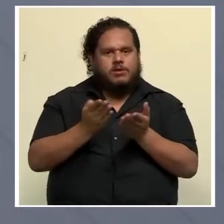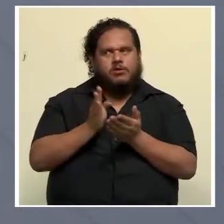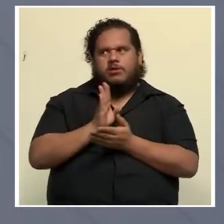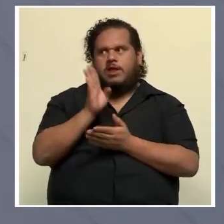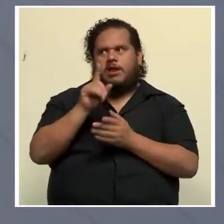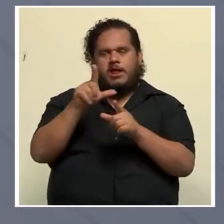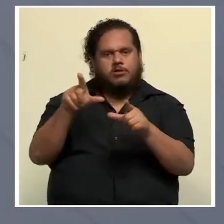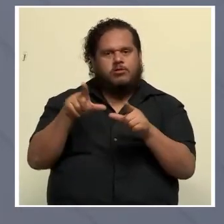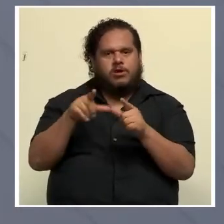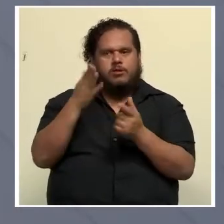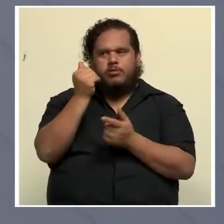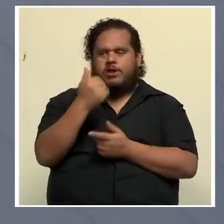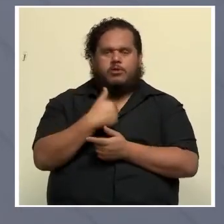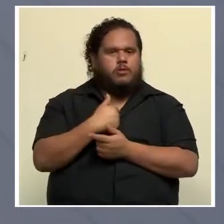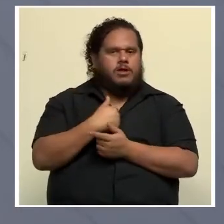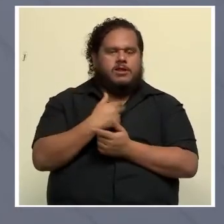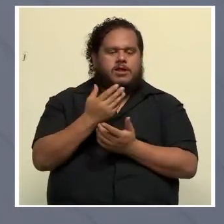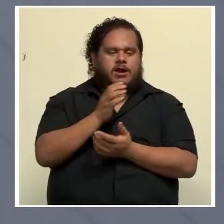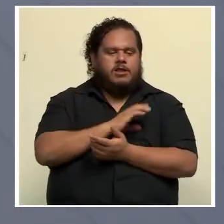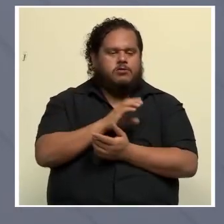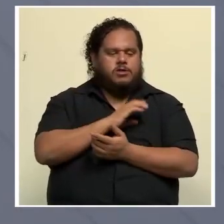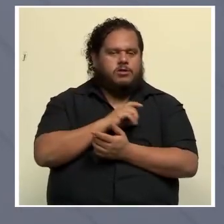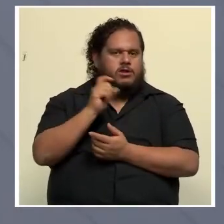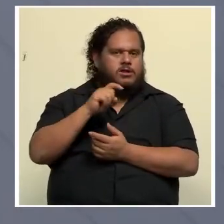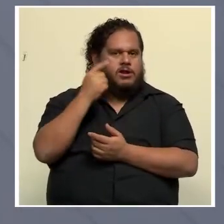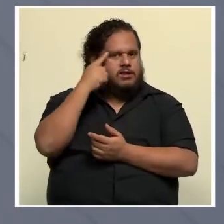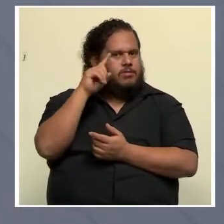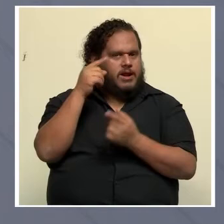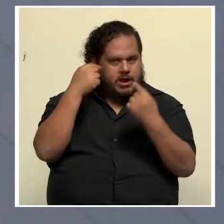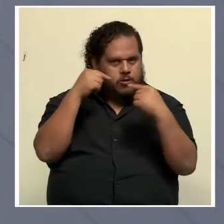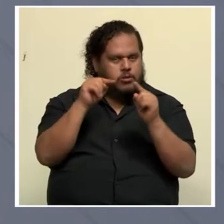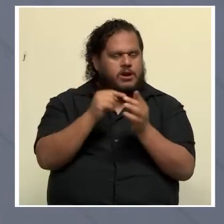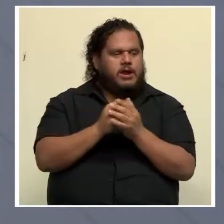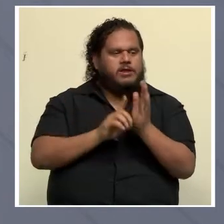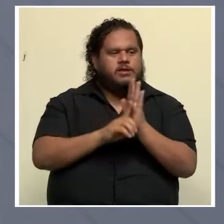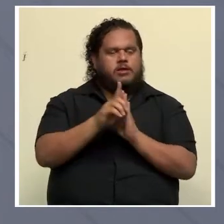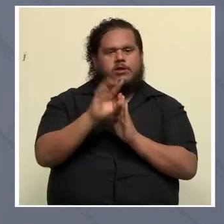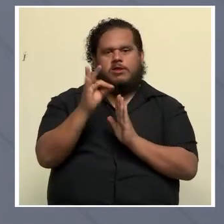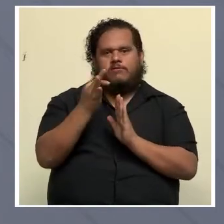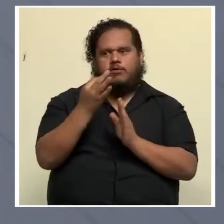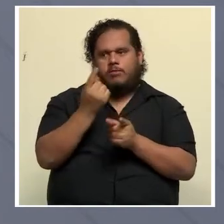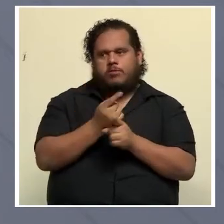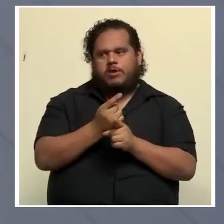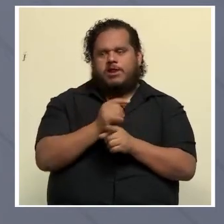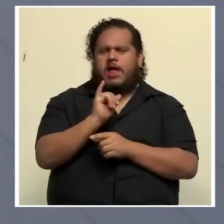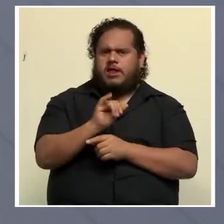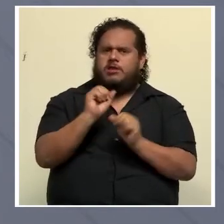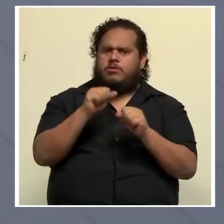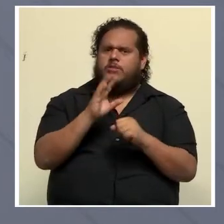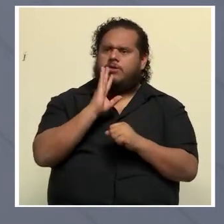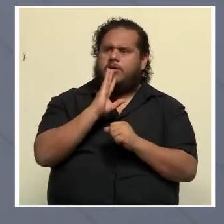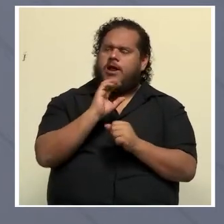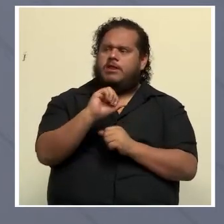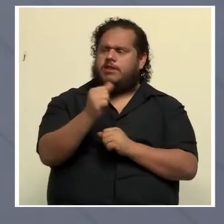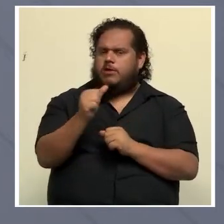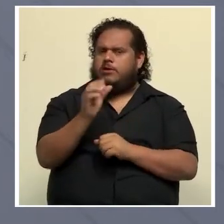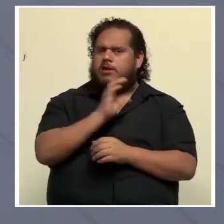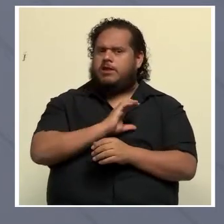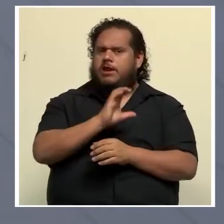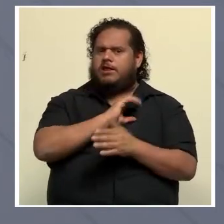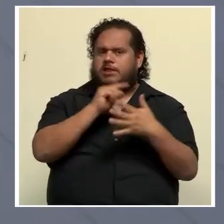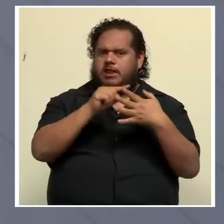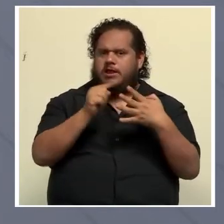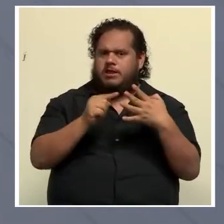esos sectores, dado que no van a tener las condiciones requeridas para lograr desarrollarse de forma óptima. Y así podríamos hablar de muchas otras características